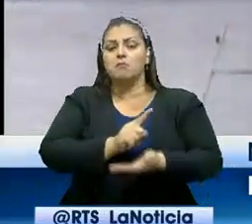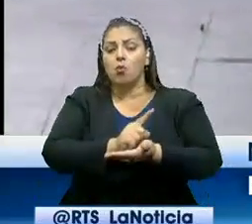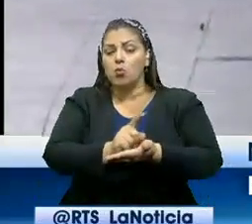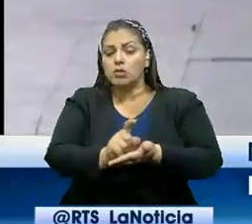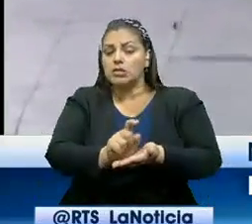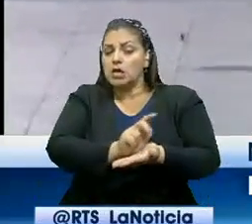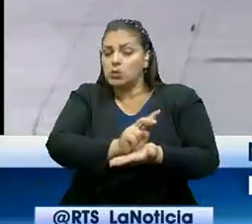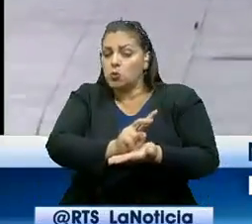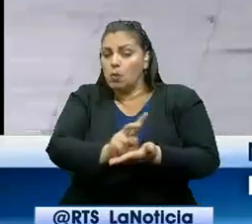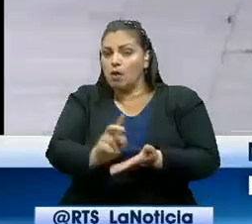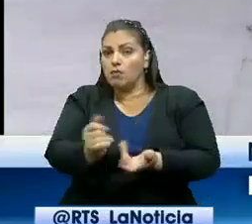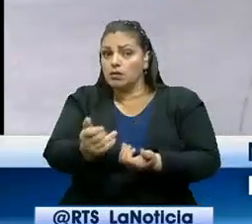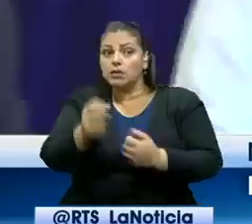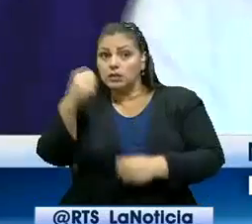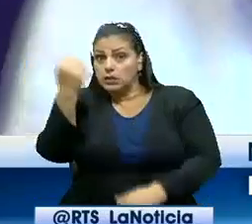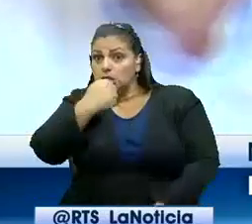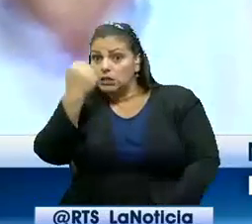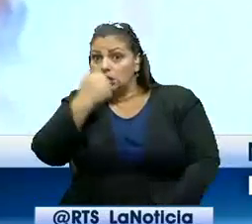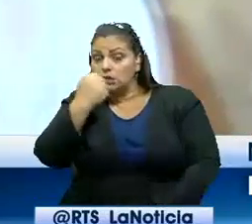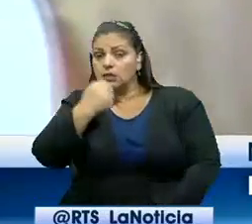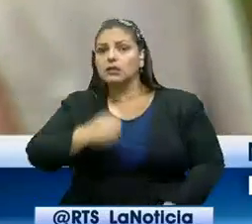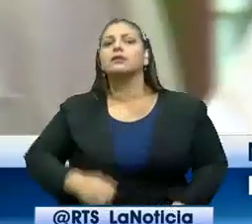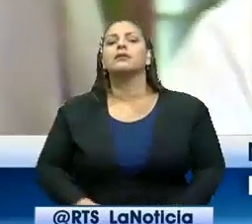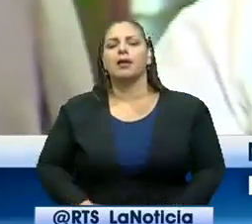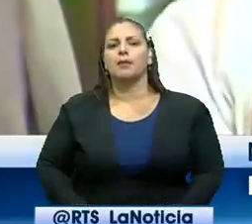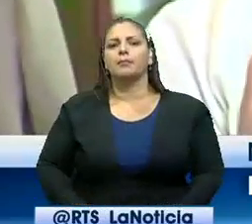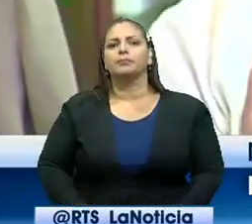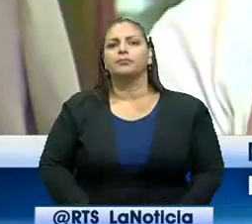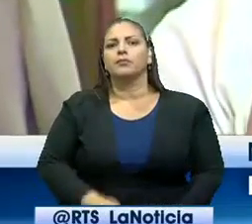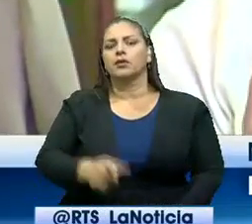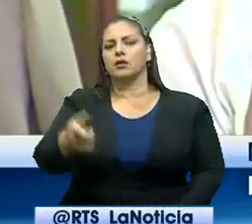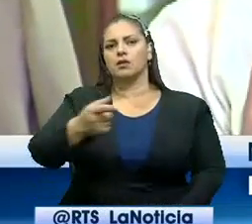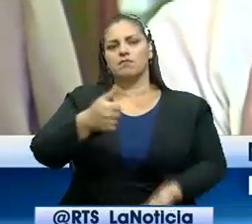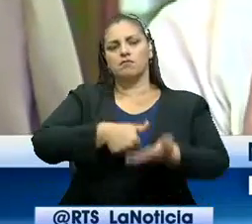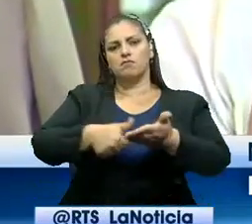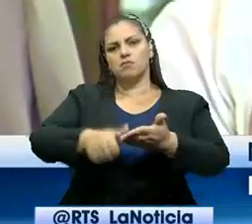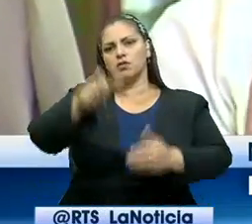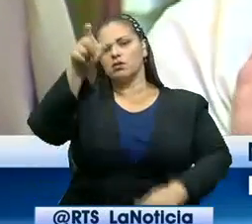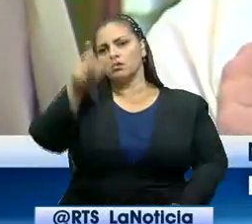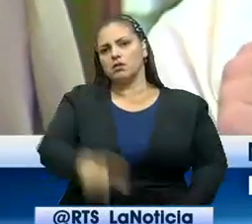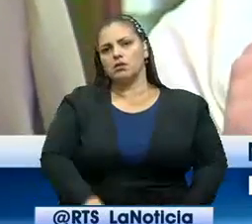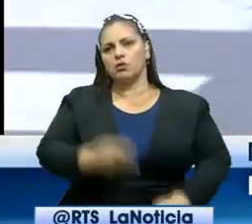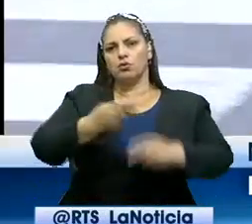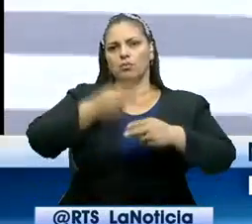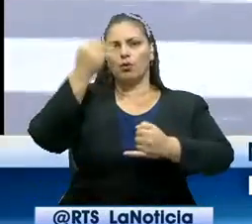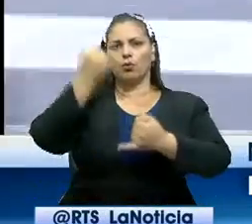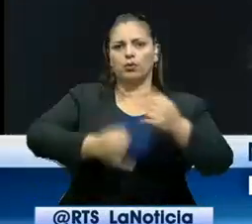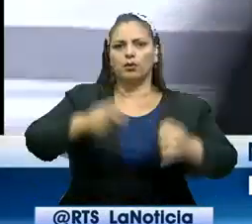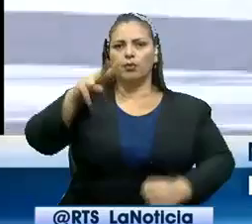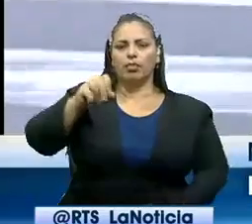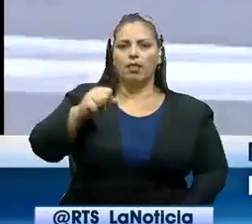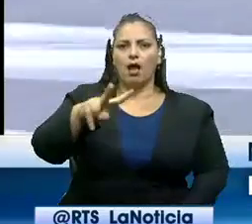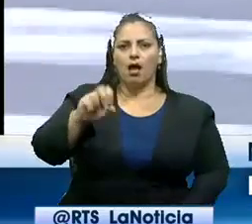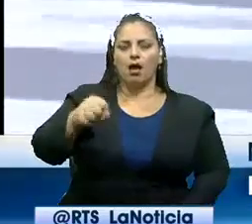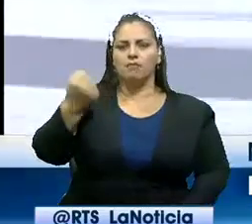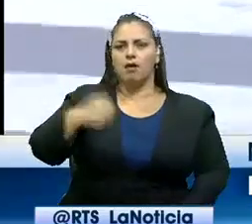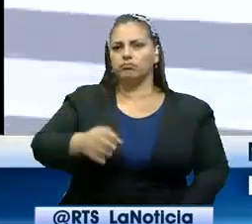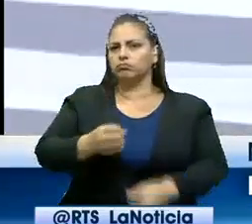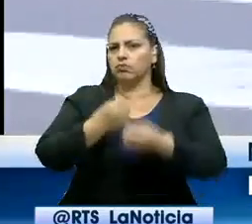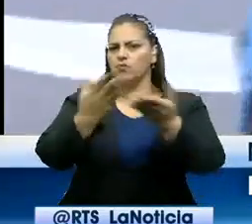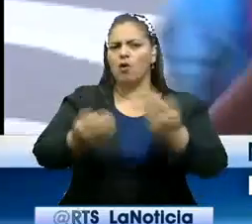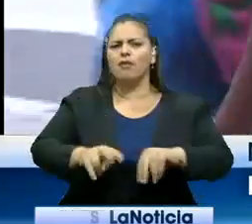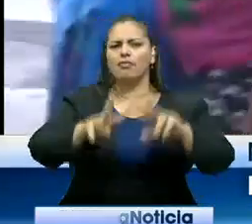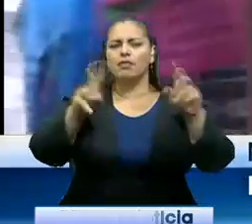en menores y adolescentes. El ministro Navas no se guarda ninguna posibilidad frente a la tabla que permite el consumo de